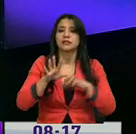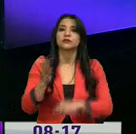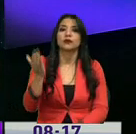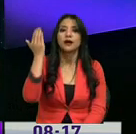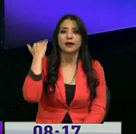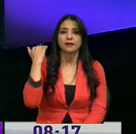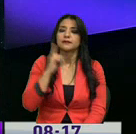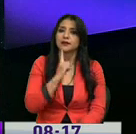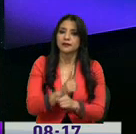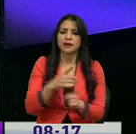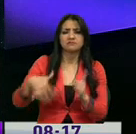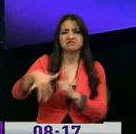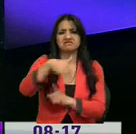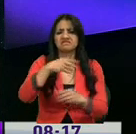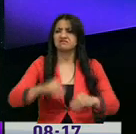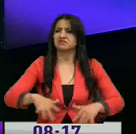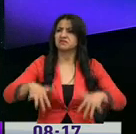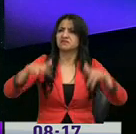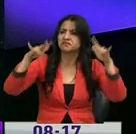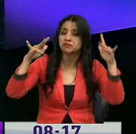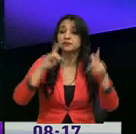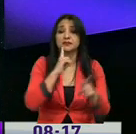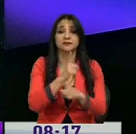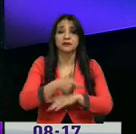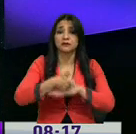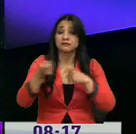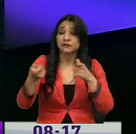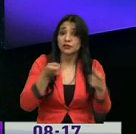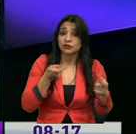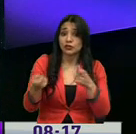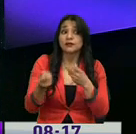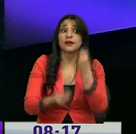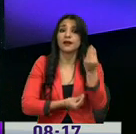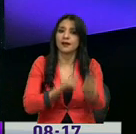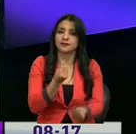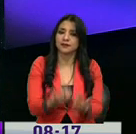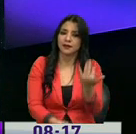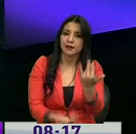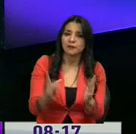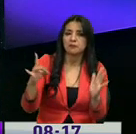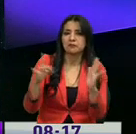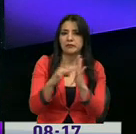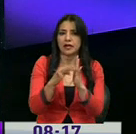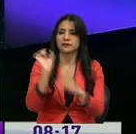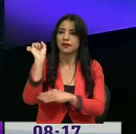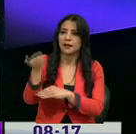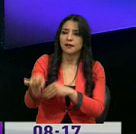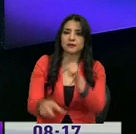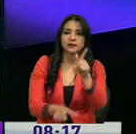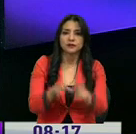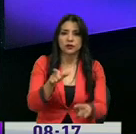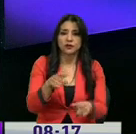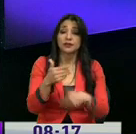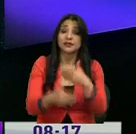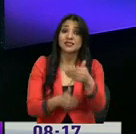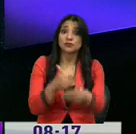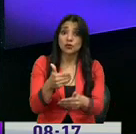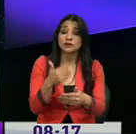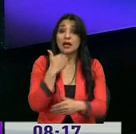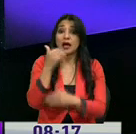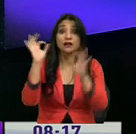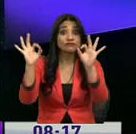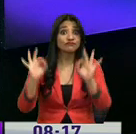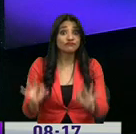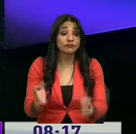antes. Claro, ahí hacen lo que les da la gana porque no llega la autoridad, entonces queman plásticos, no importa lo que están viviendo. Y ya mismo se debe sentar algún burdel